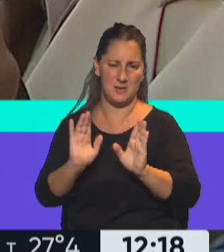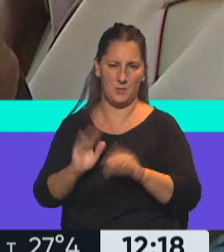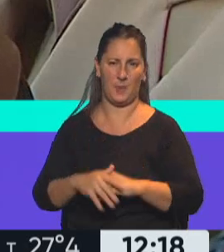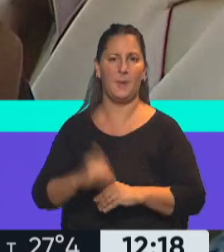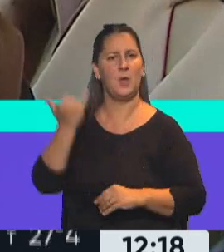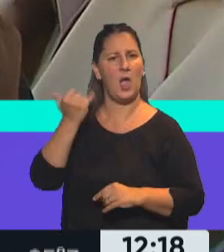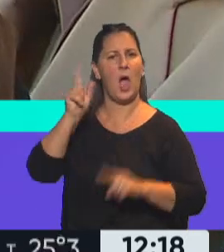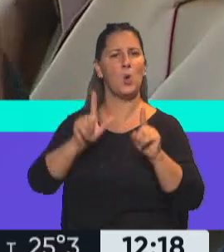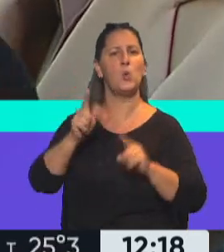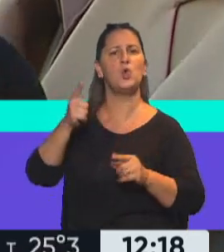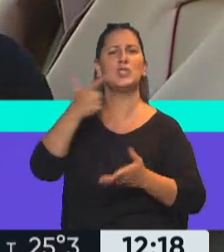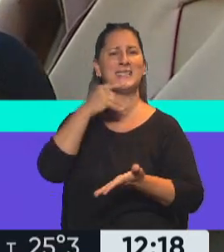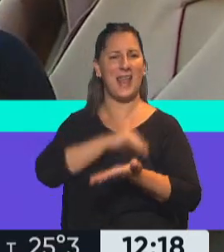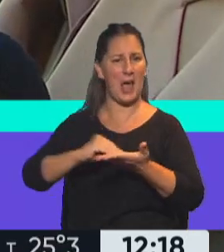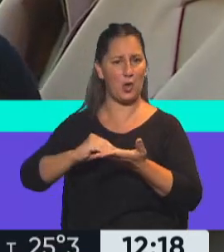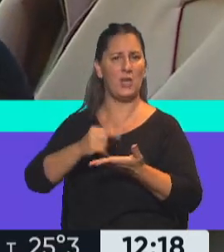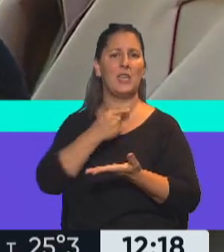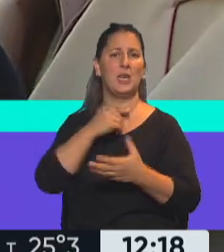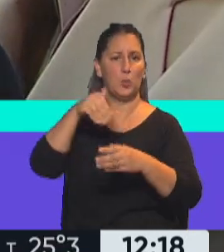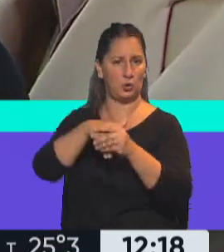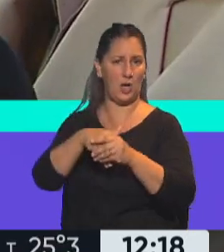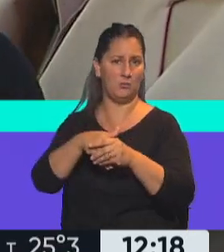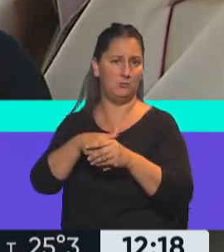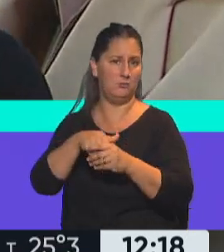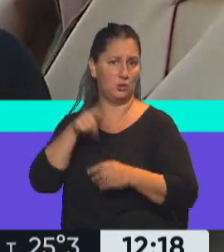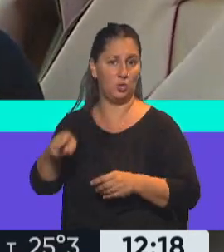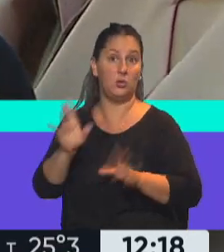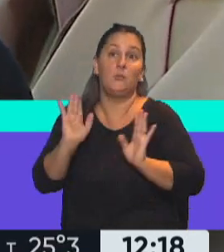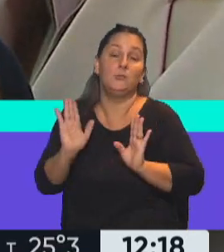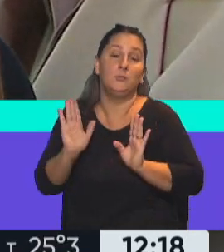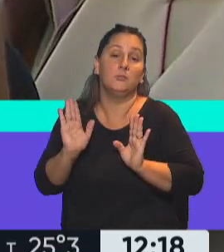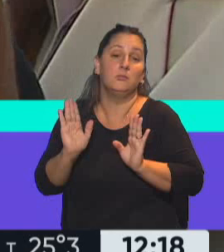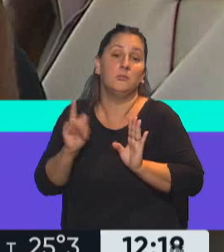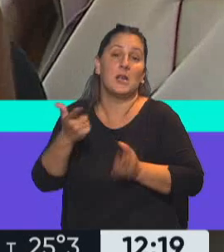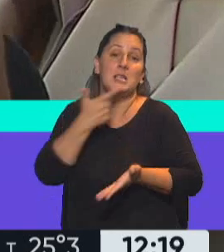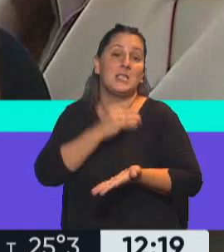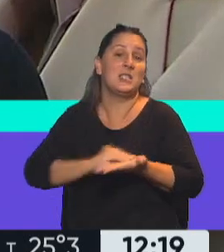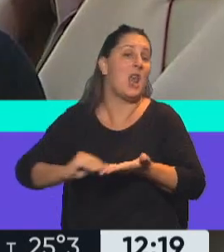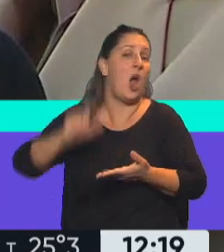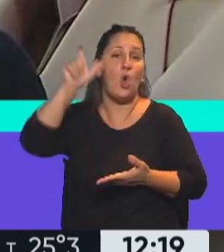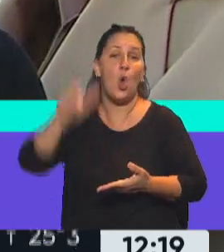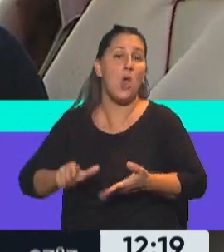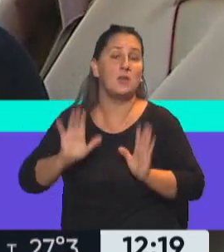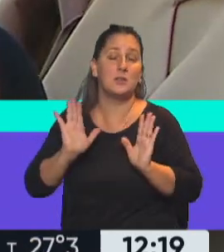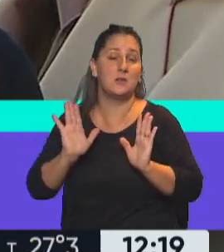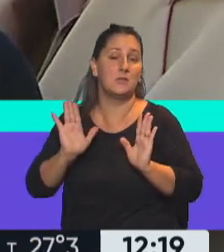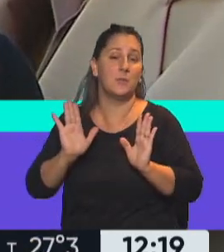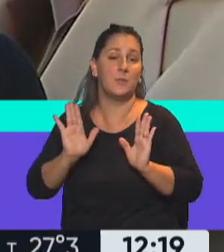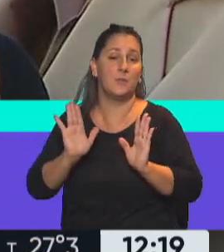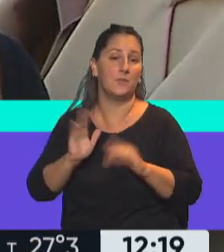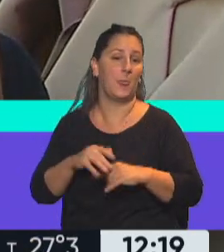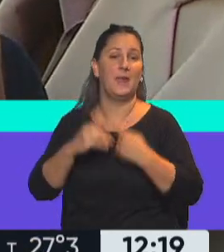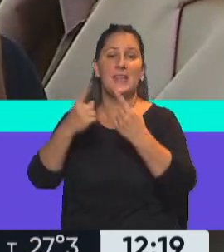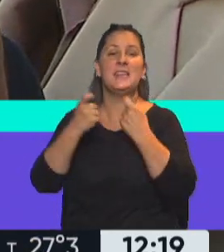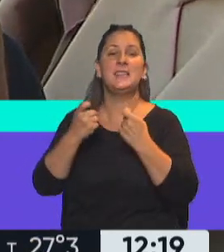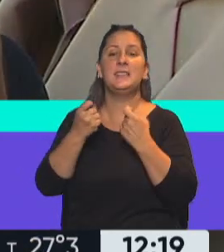quieren votar de manera contraria, ¿no? Bueno, y son senadores. O sea que tienen. No es que necesitan que alguien